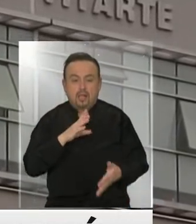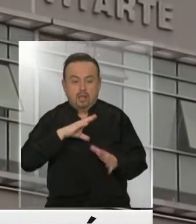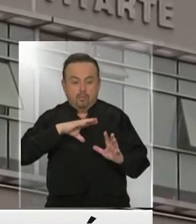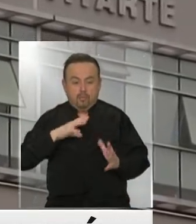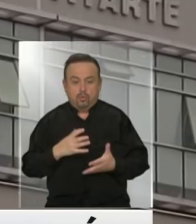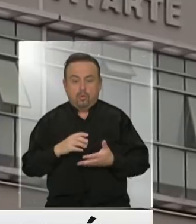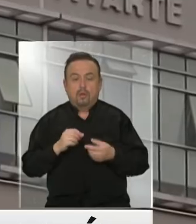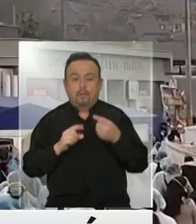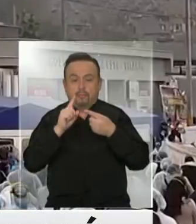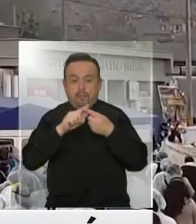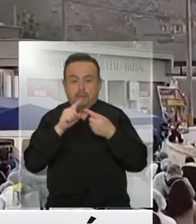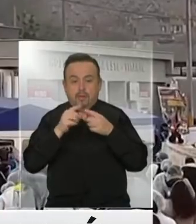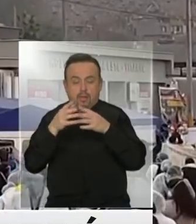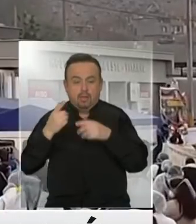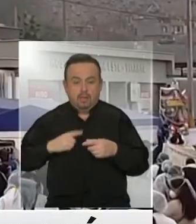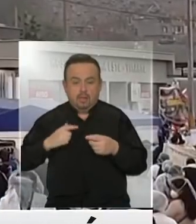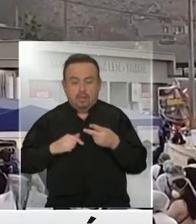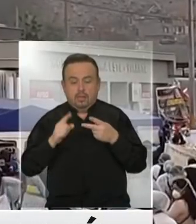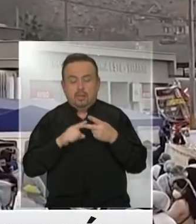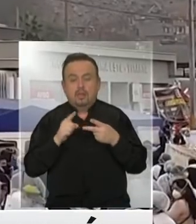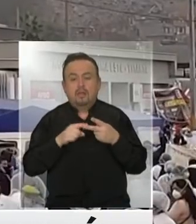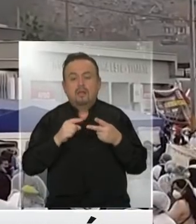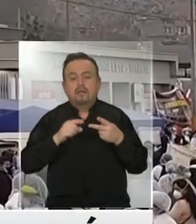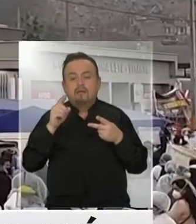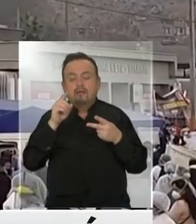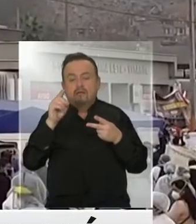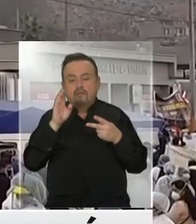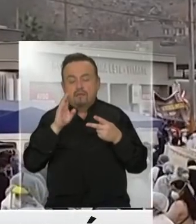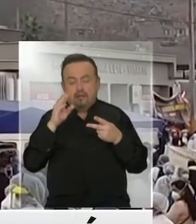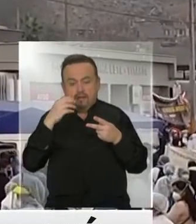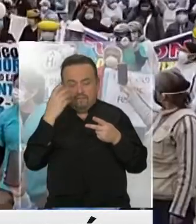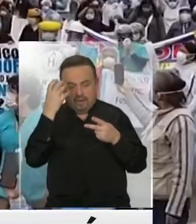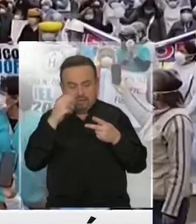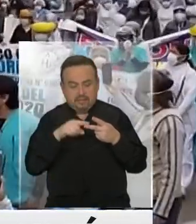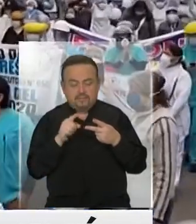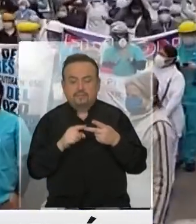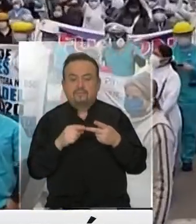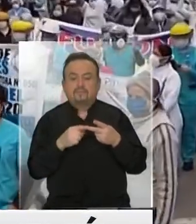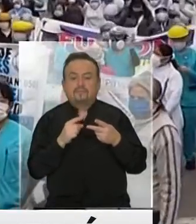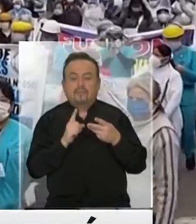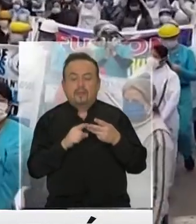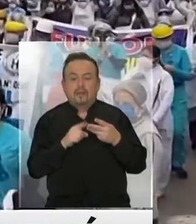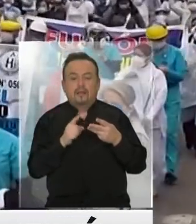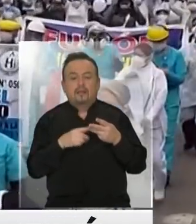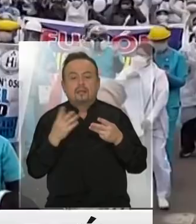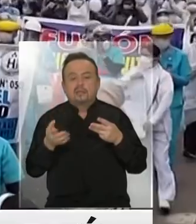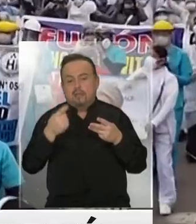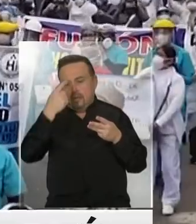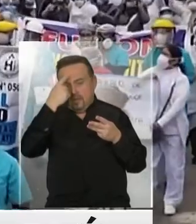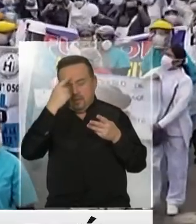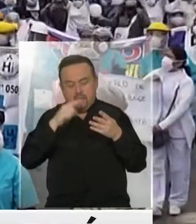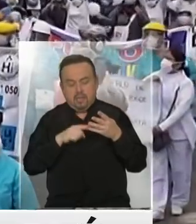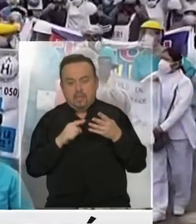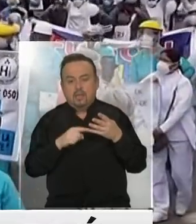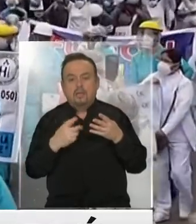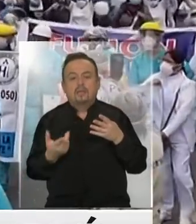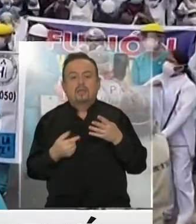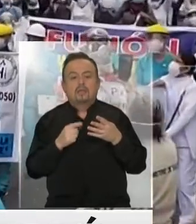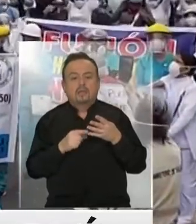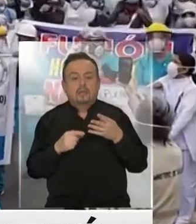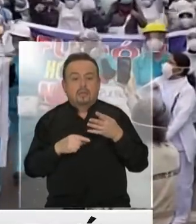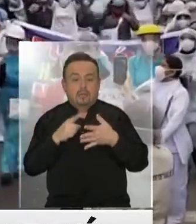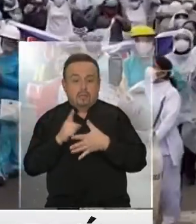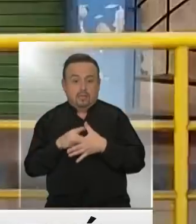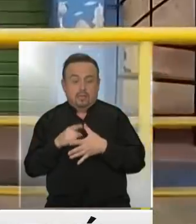Primero está Estados Unidos, luego Brasil, India, Rusia y Perú, con más de 700.000 casos según la Universidad